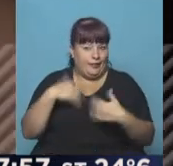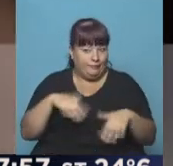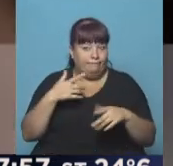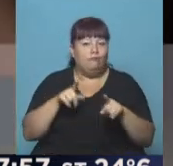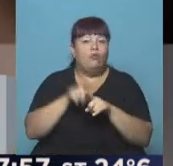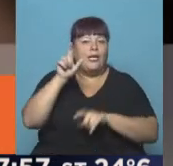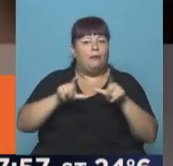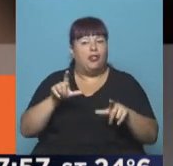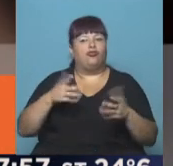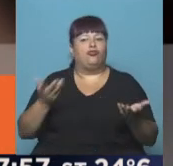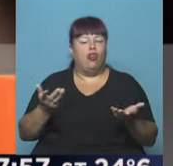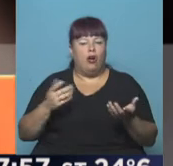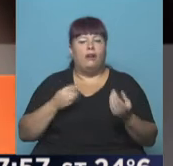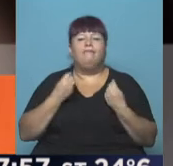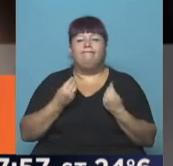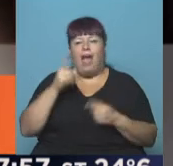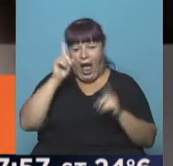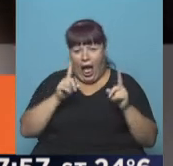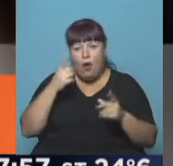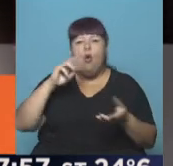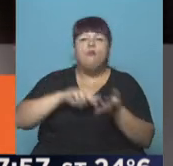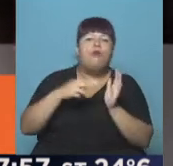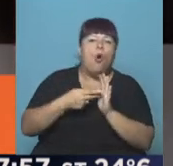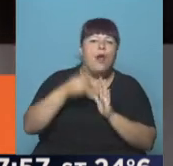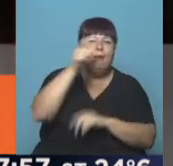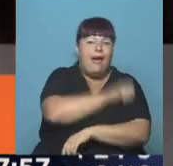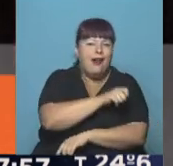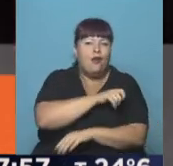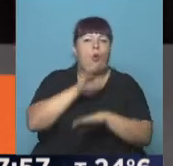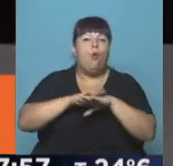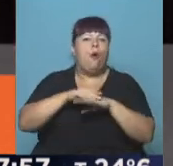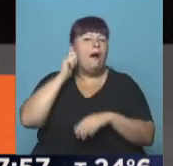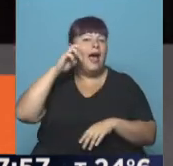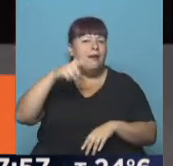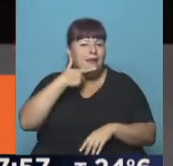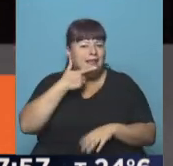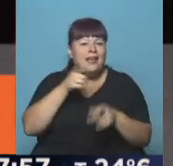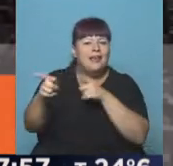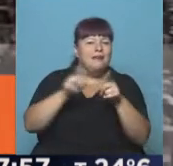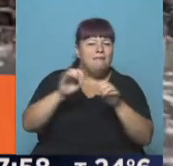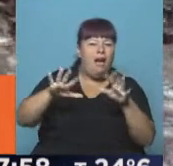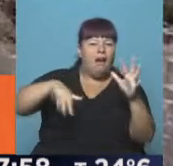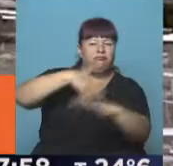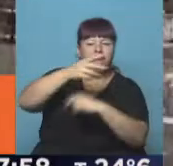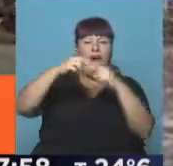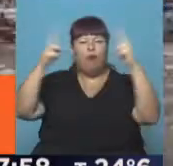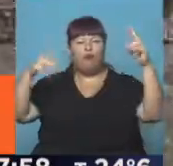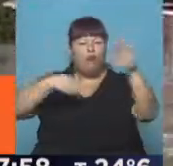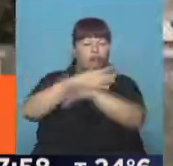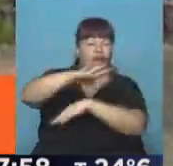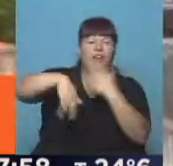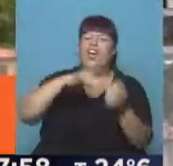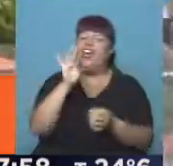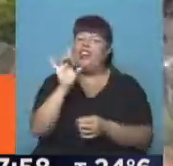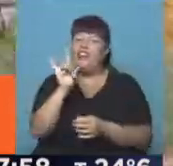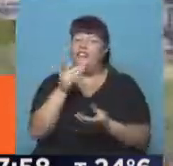en muchísima gente, ¿no? ¿Quién no ha tenido un inconveniente en Río con el GPS, las malas indicaciones, un entramado de autopistas, muy